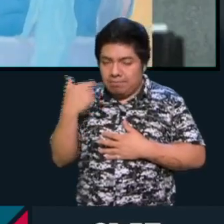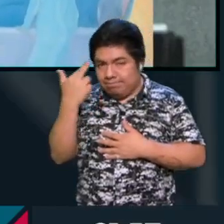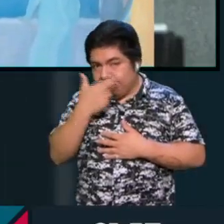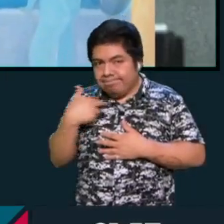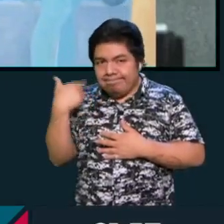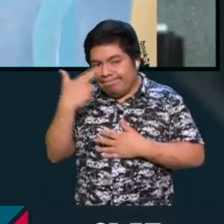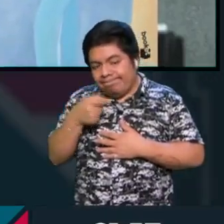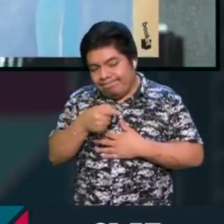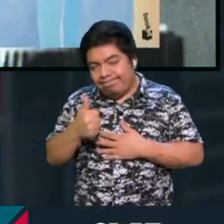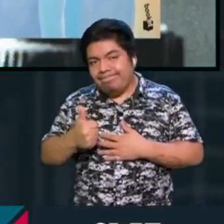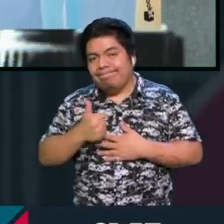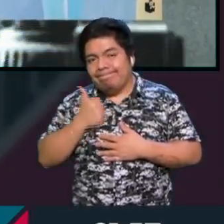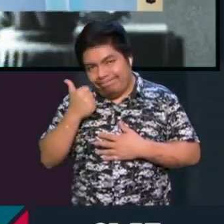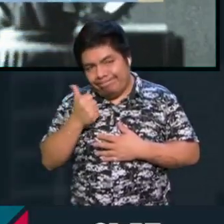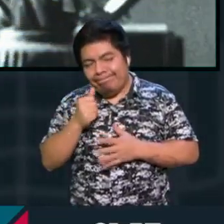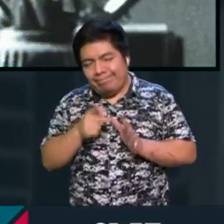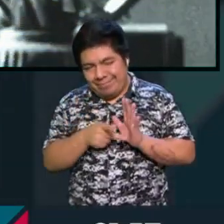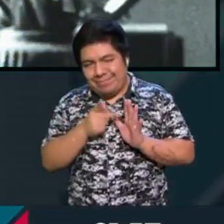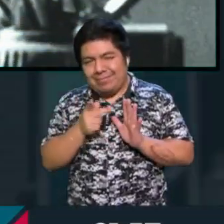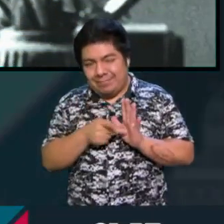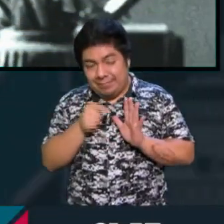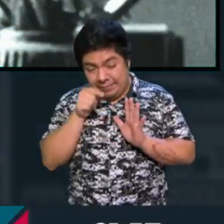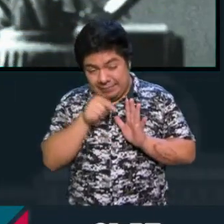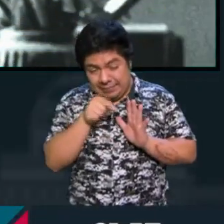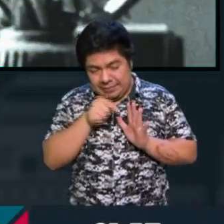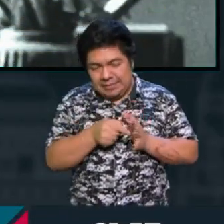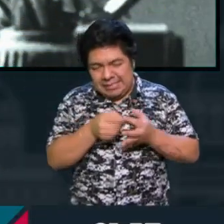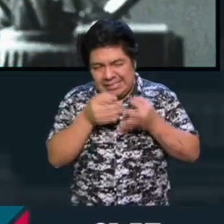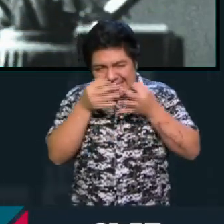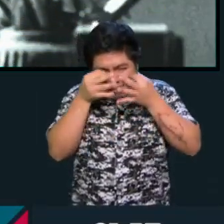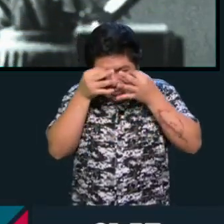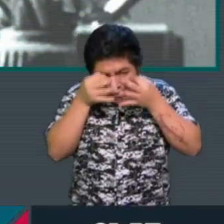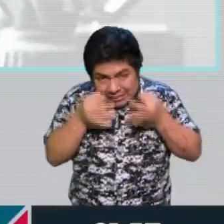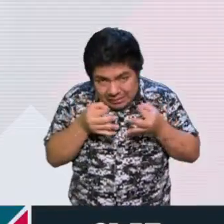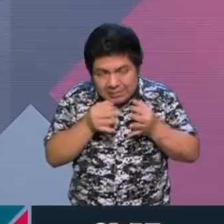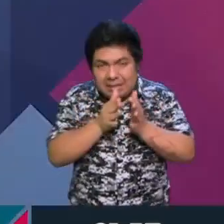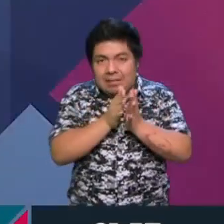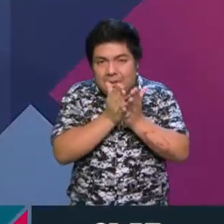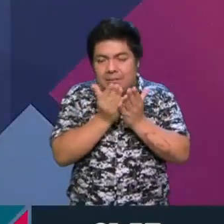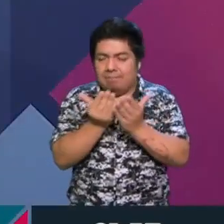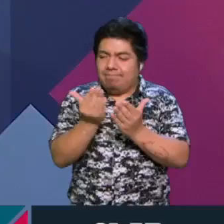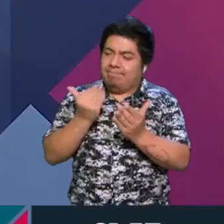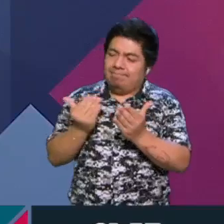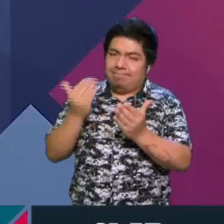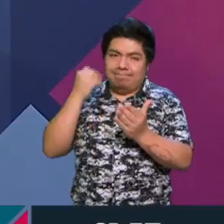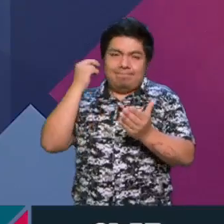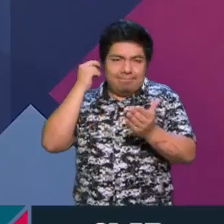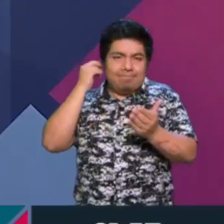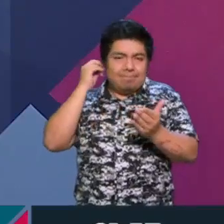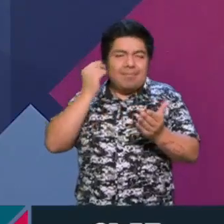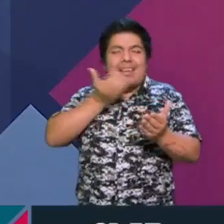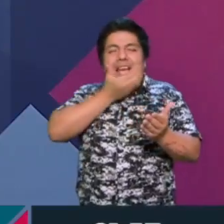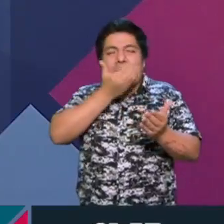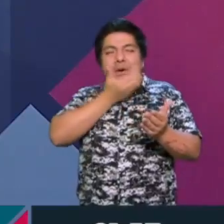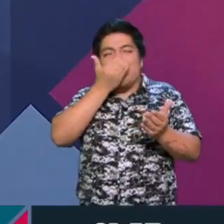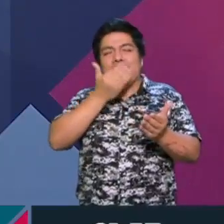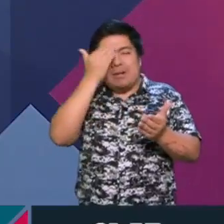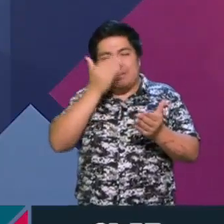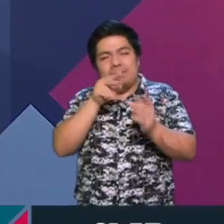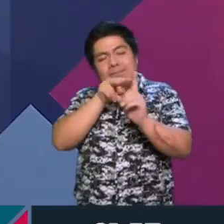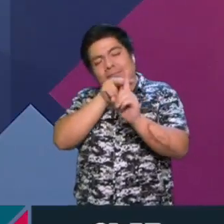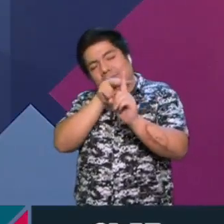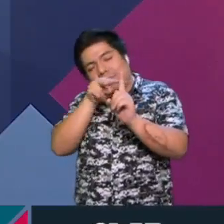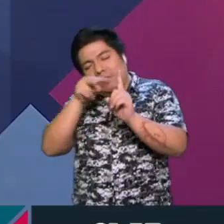a estos libros, insisto mucho, a estos verdaderos clásicos que nos ofrecen una